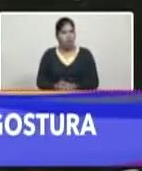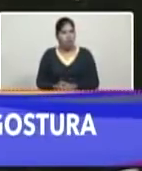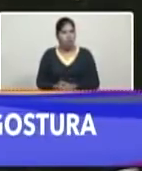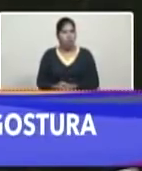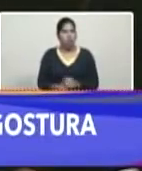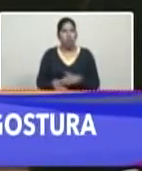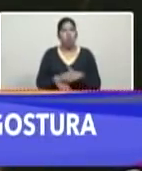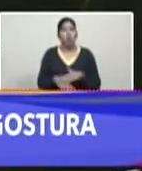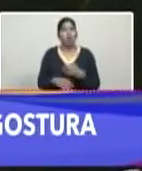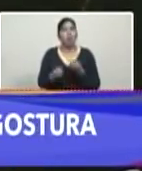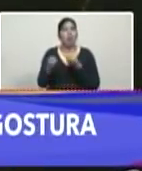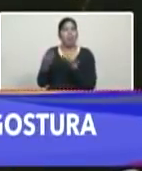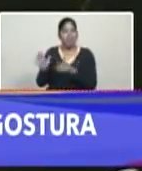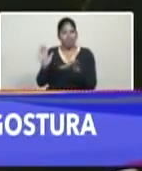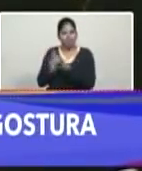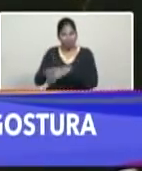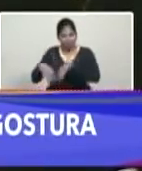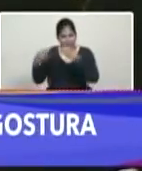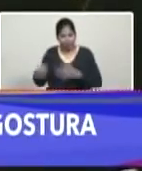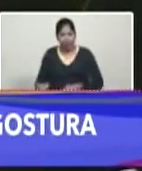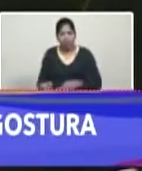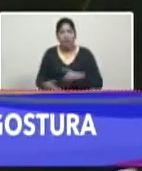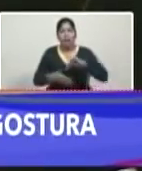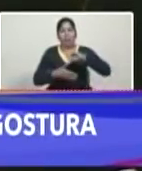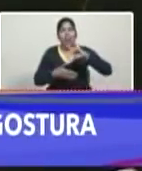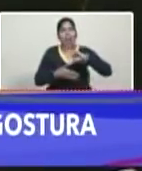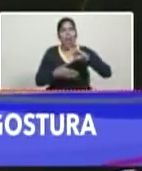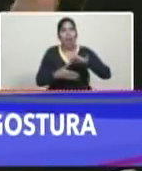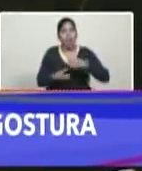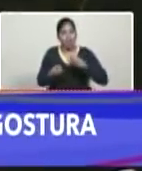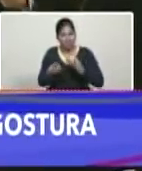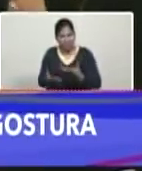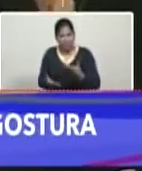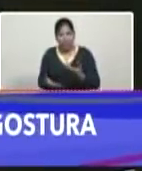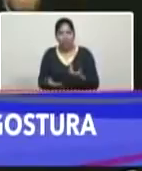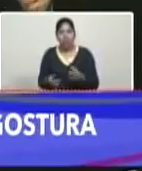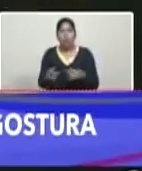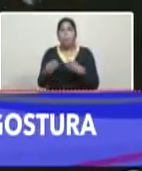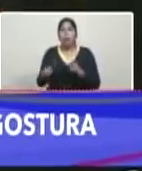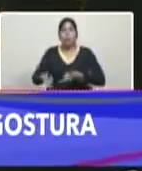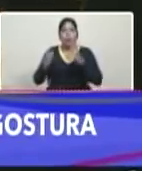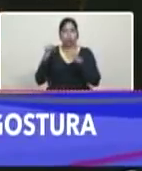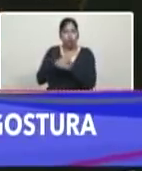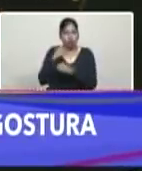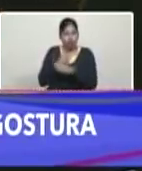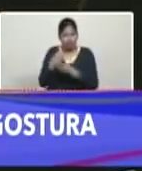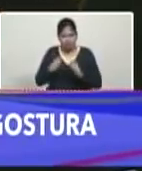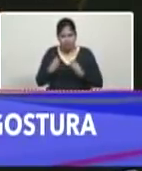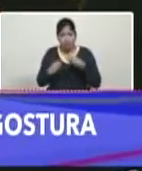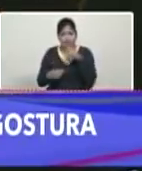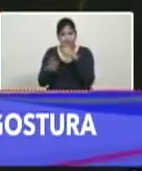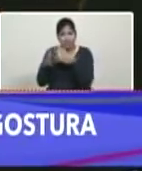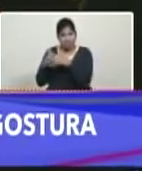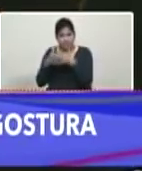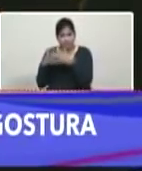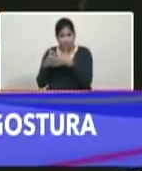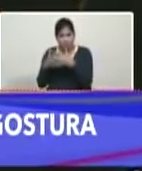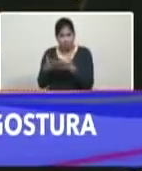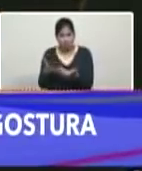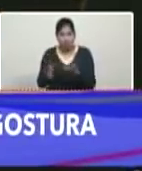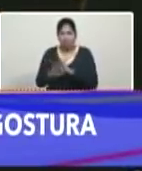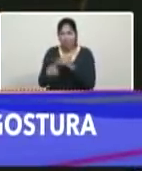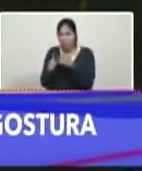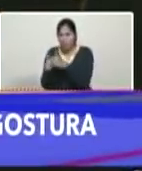papel de legalización a los latinoamericanos y caribeños que trabajan y viven en Estados Unidos y los deja de perseguir